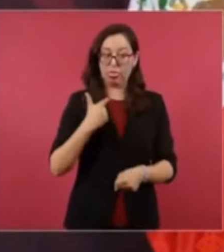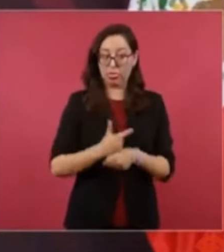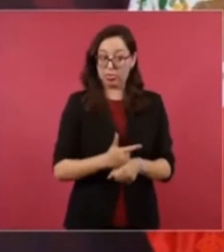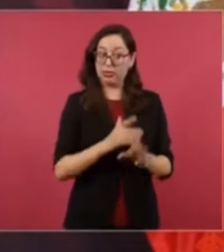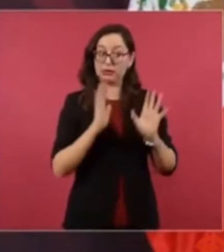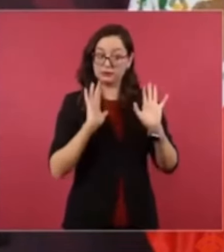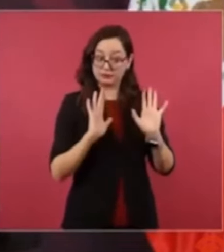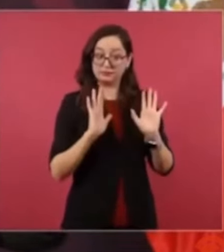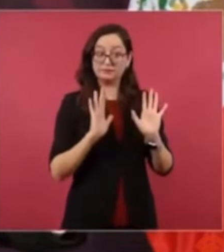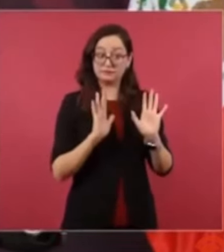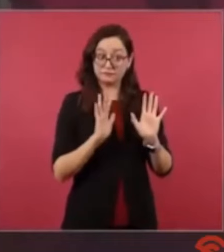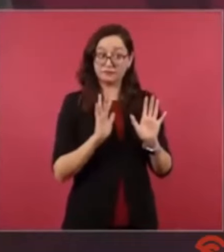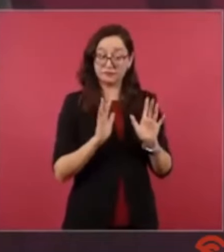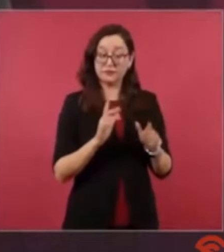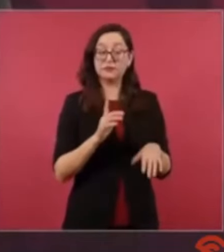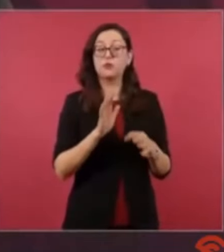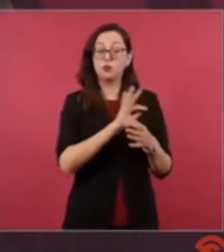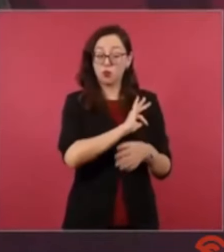Es el tiempo,